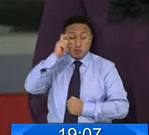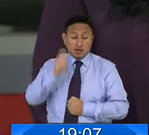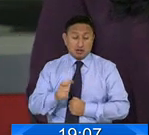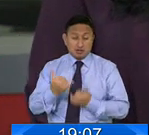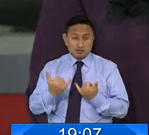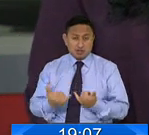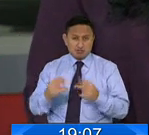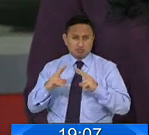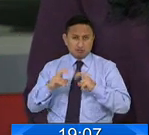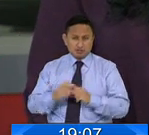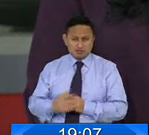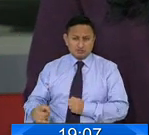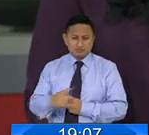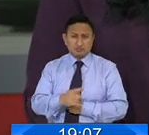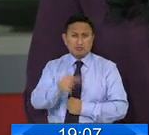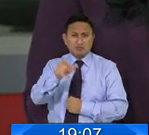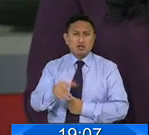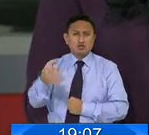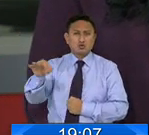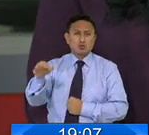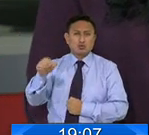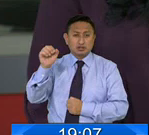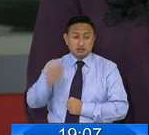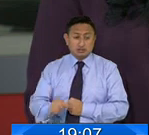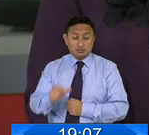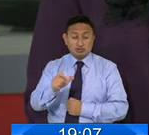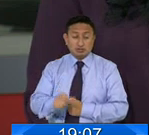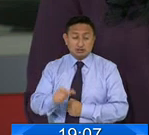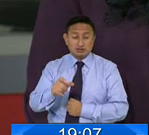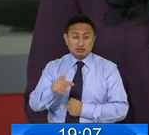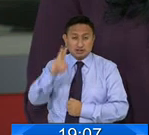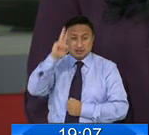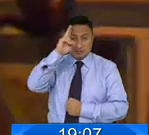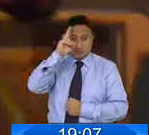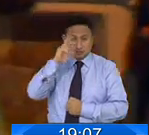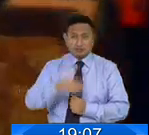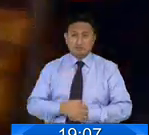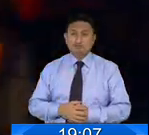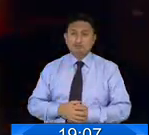presunta falsificación de documentos y defraudación tributaria.